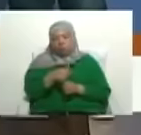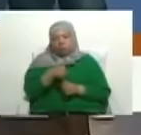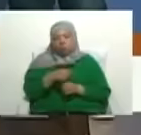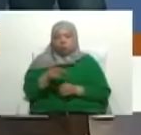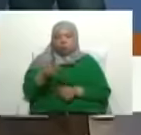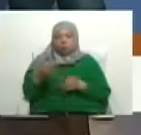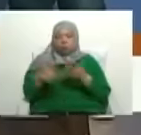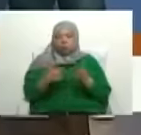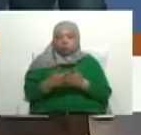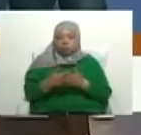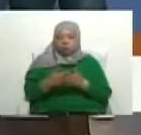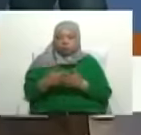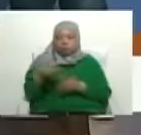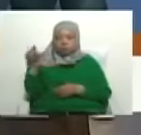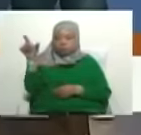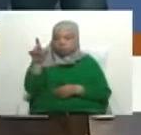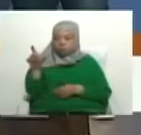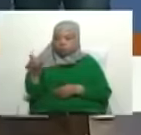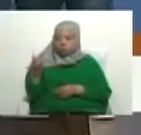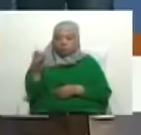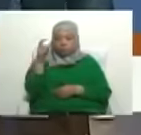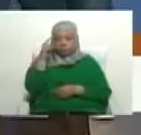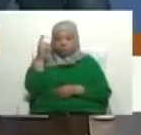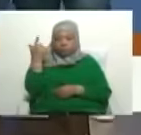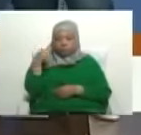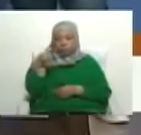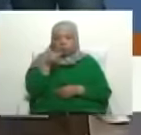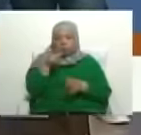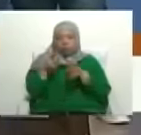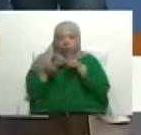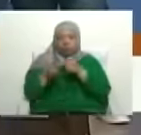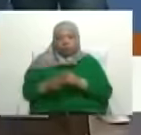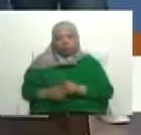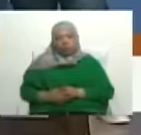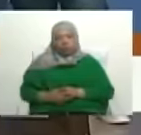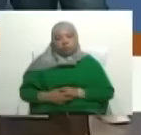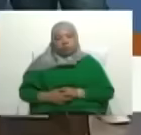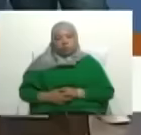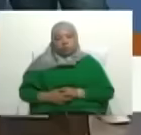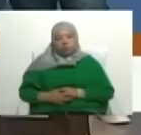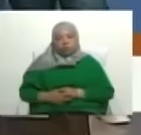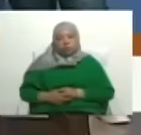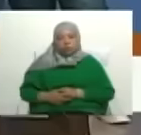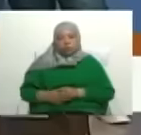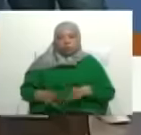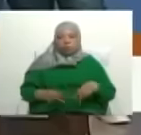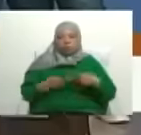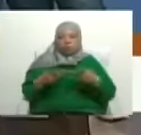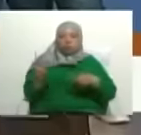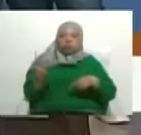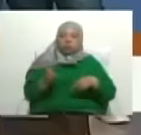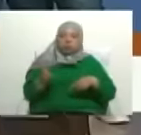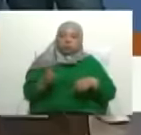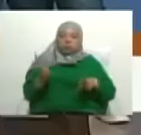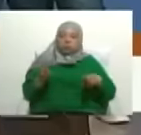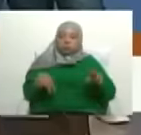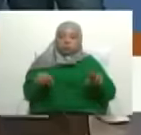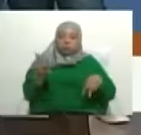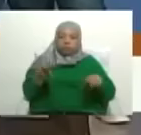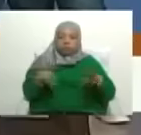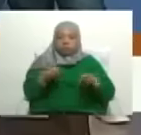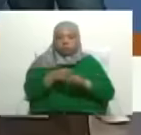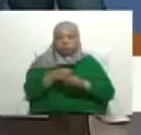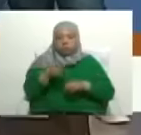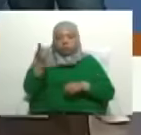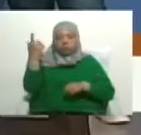primera plana en los diarios de Guyana el día después del referendo, vulnerando la voluntad del pueblo de Venezuela que se expresó masivamente